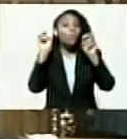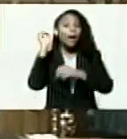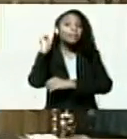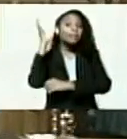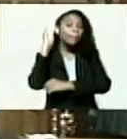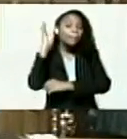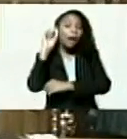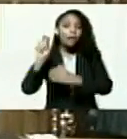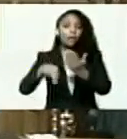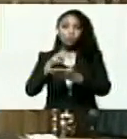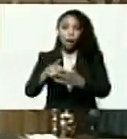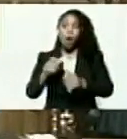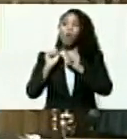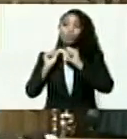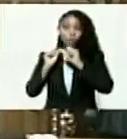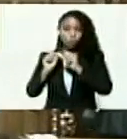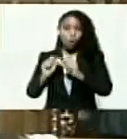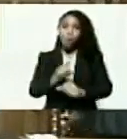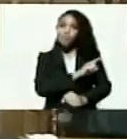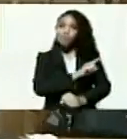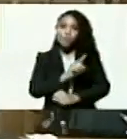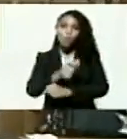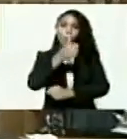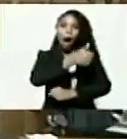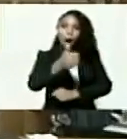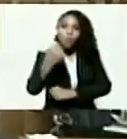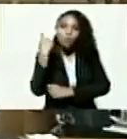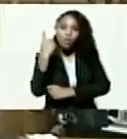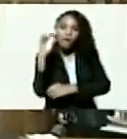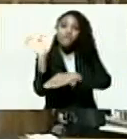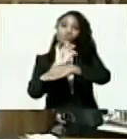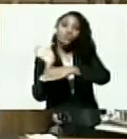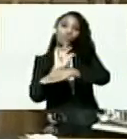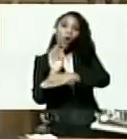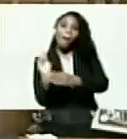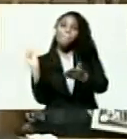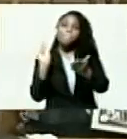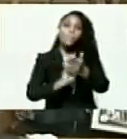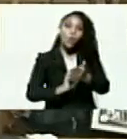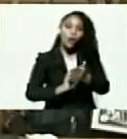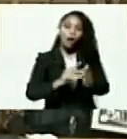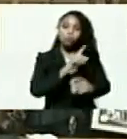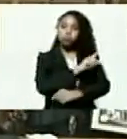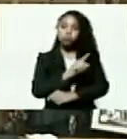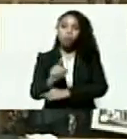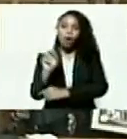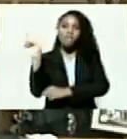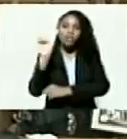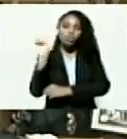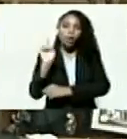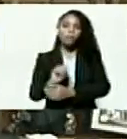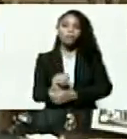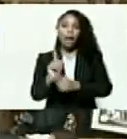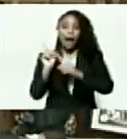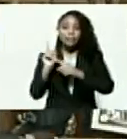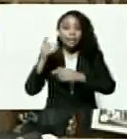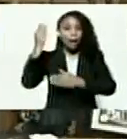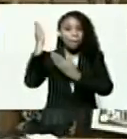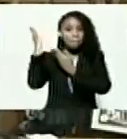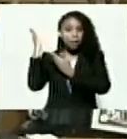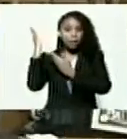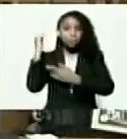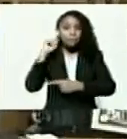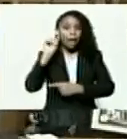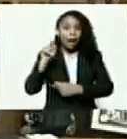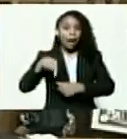Nacional sigue cumpliendo a cabalidad cada una de las funciones que establece el ordenamiento jurídico venezolano. Con estas imágenes desde